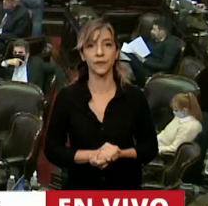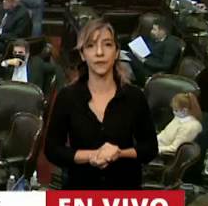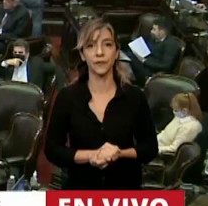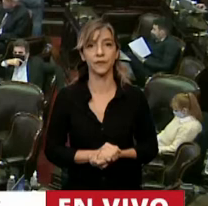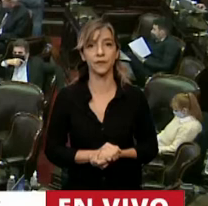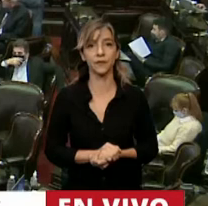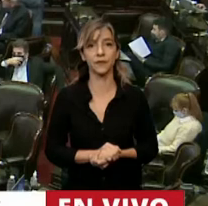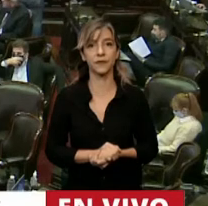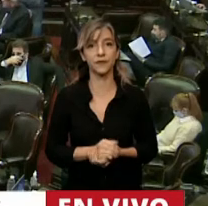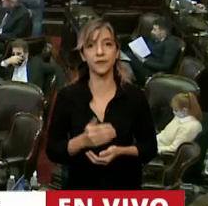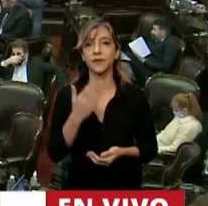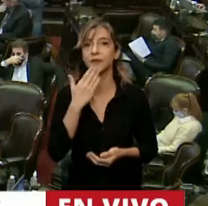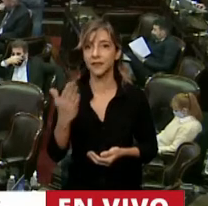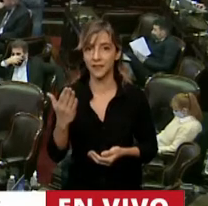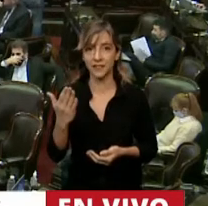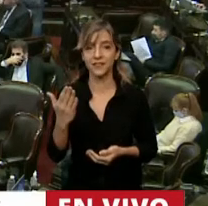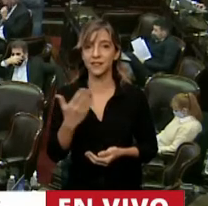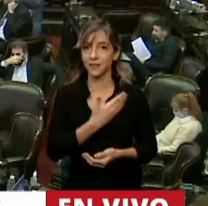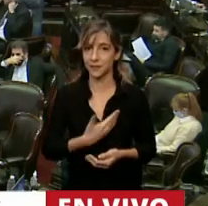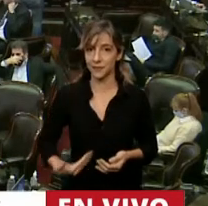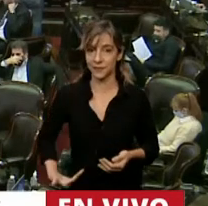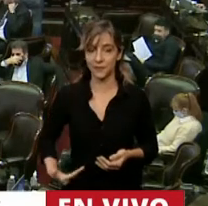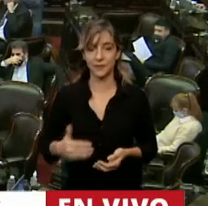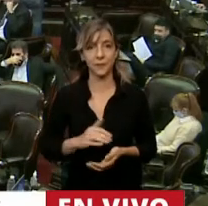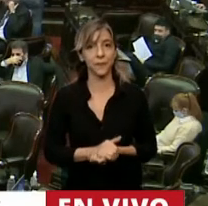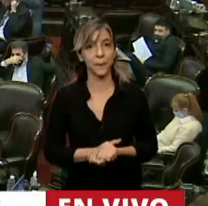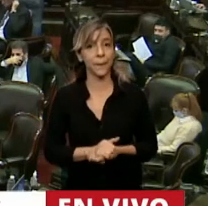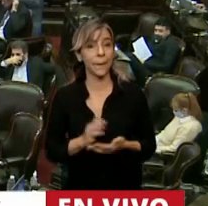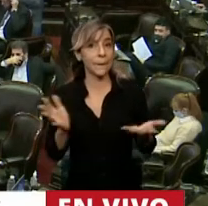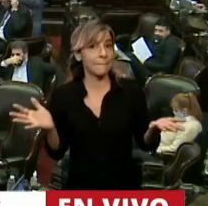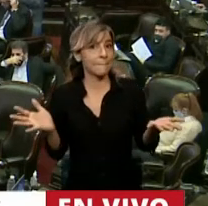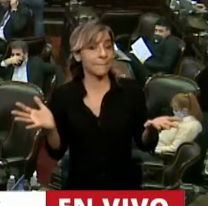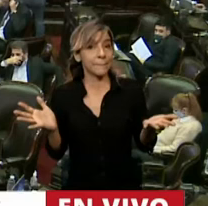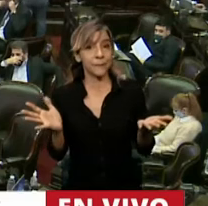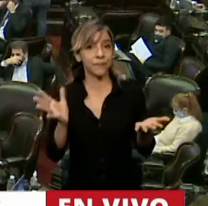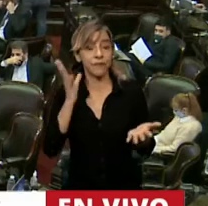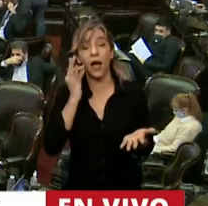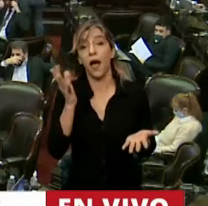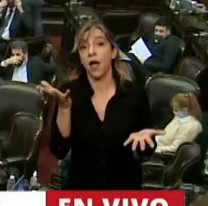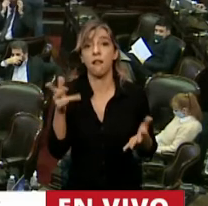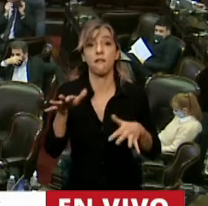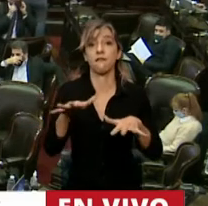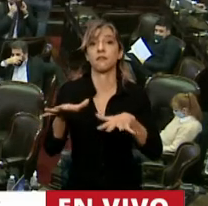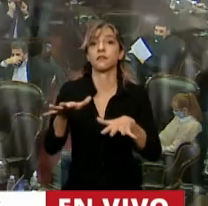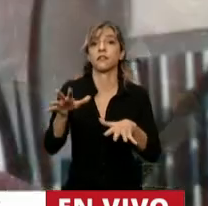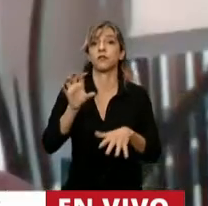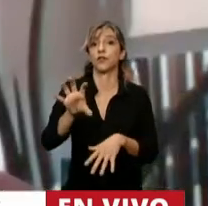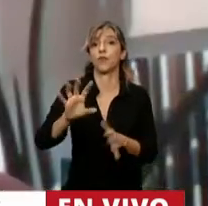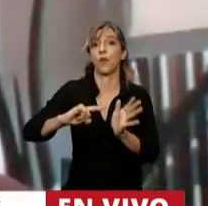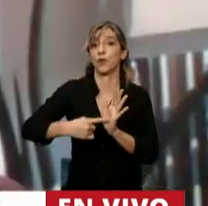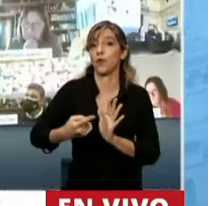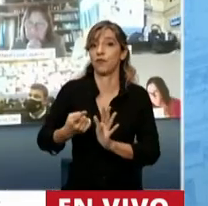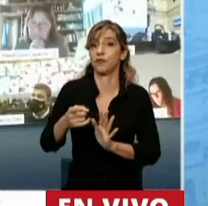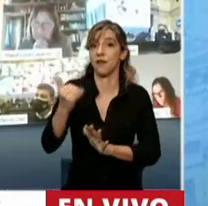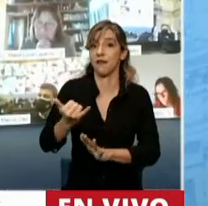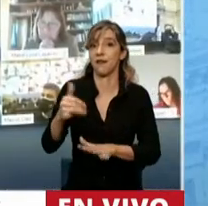Bueno, presidente, gracias. Bueno, algo está pasando en la provincia de Buenos Aires y no es nada